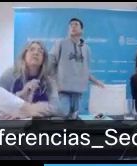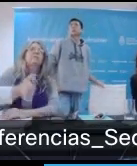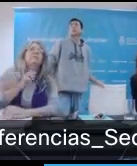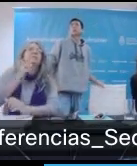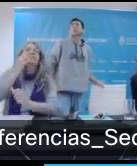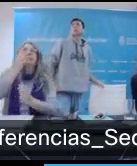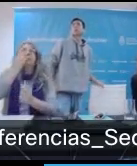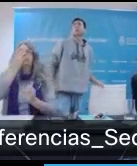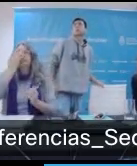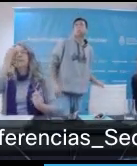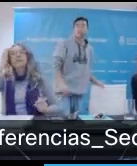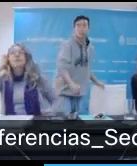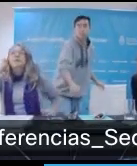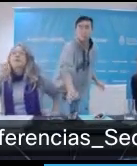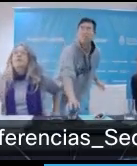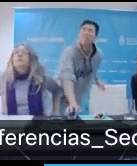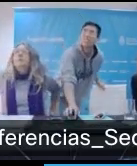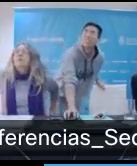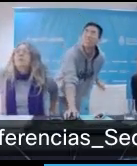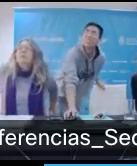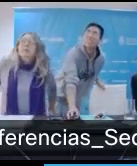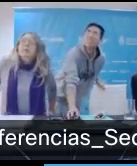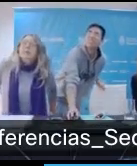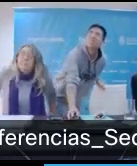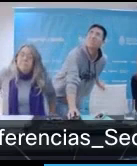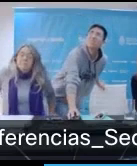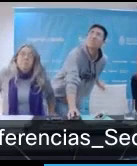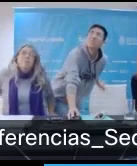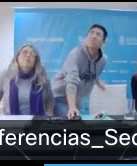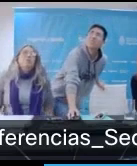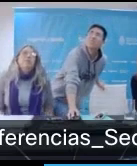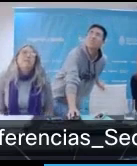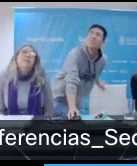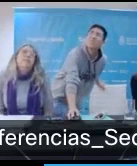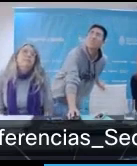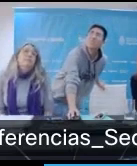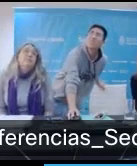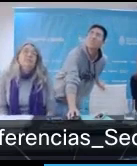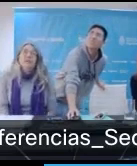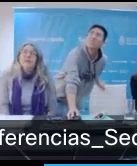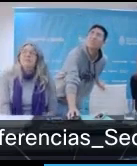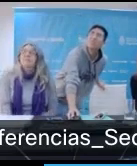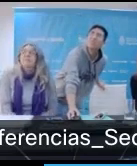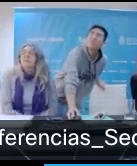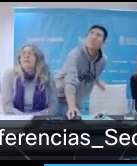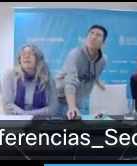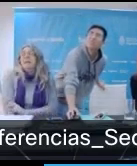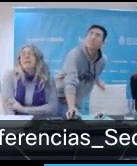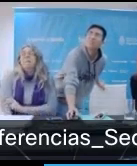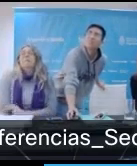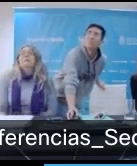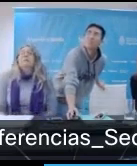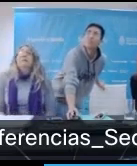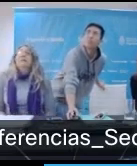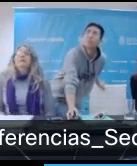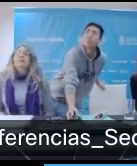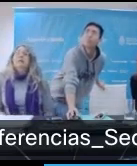Ahora sí, bien. Bueno, muchos de ustedes ya conocerán la ley,